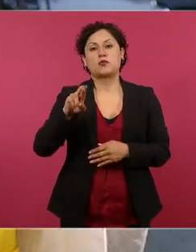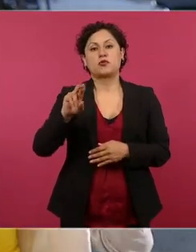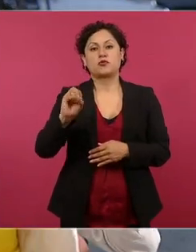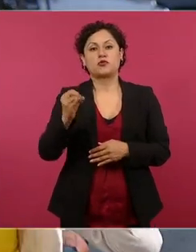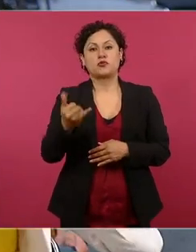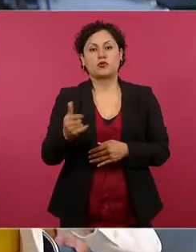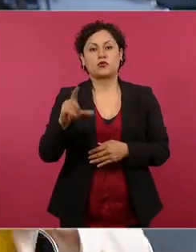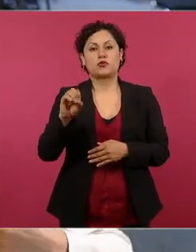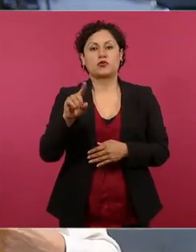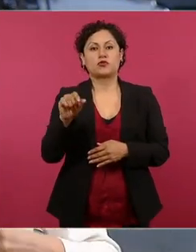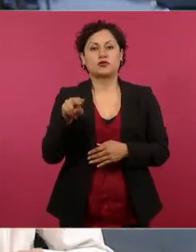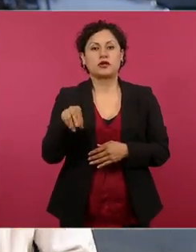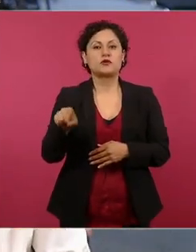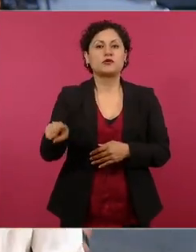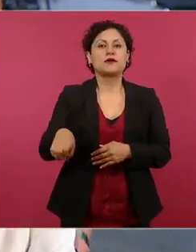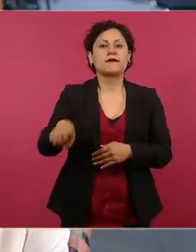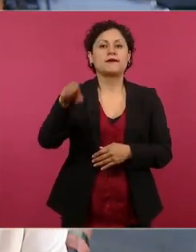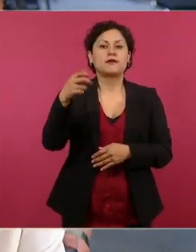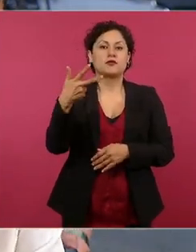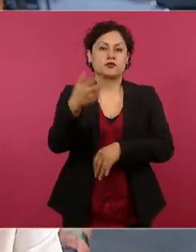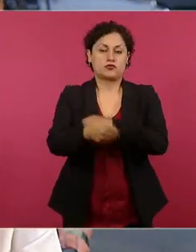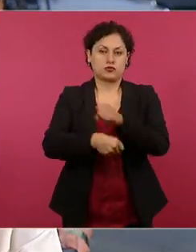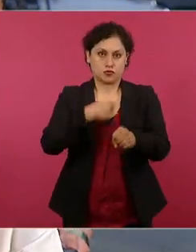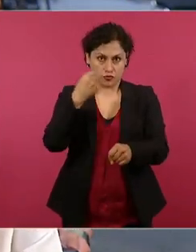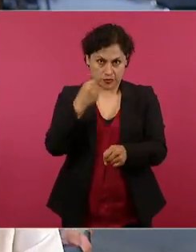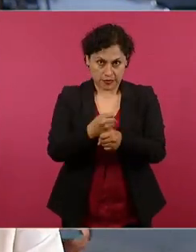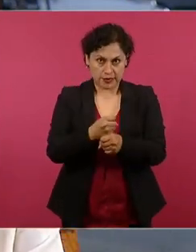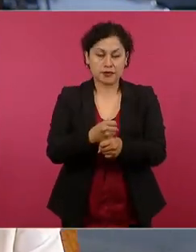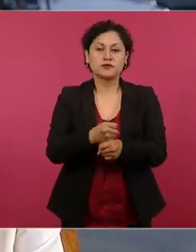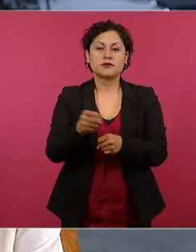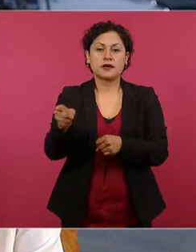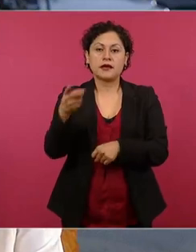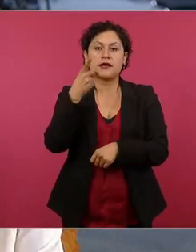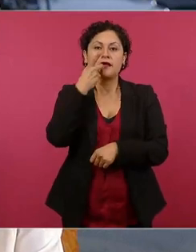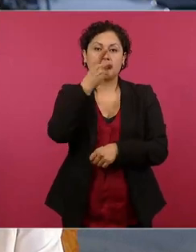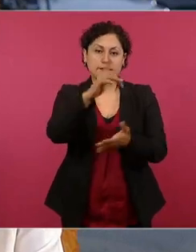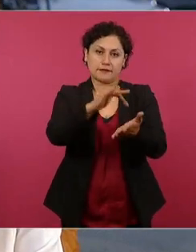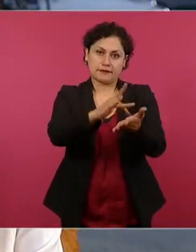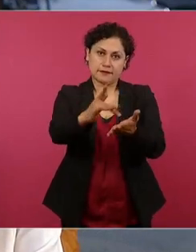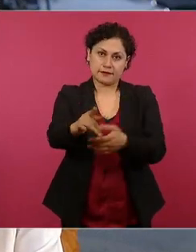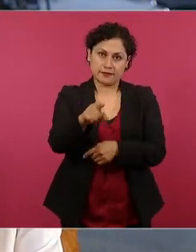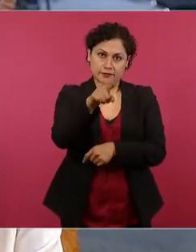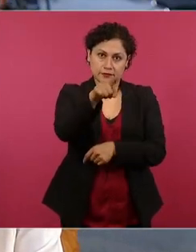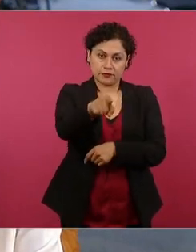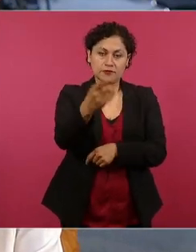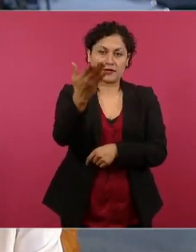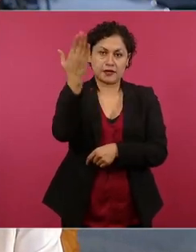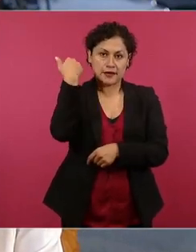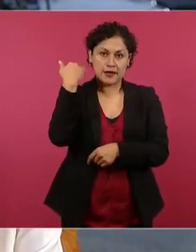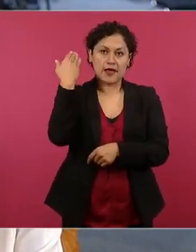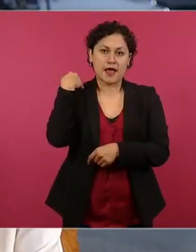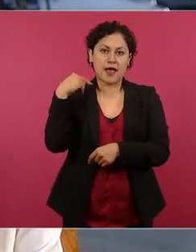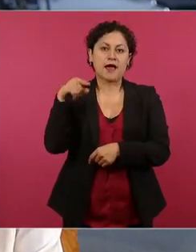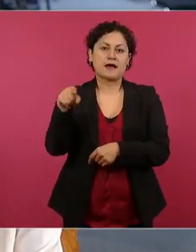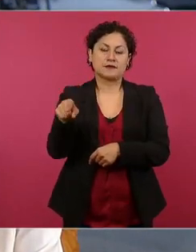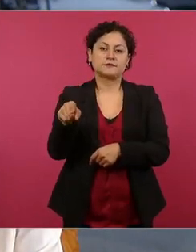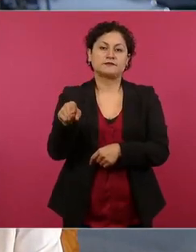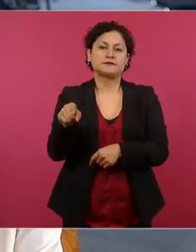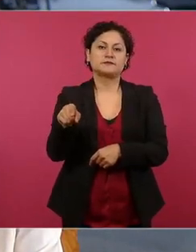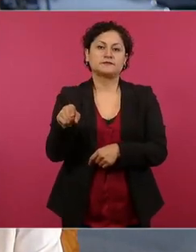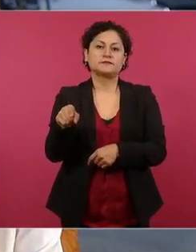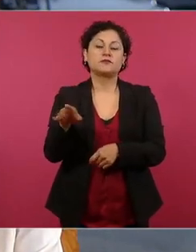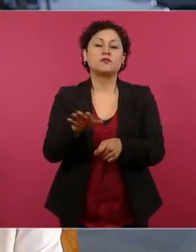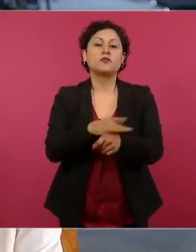de 8 años de edad, quien le agradece haberle mencionado aquí en este espacio de comunicación circular, al